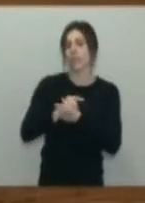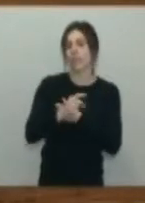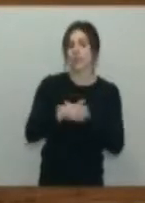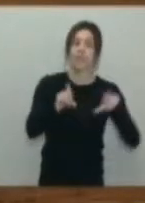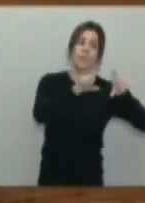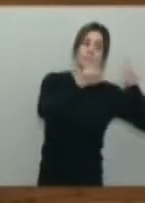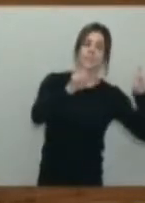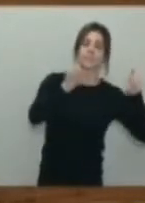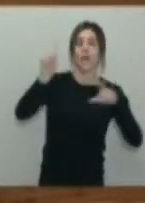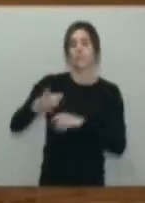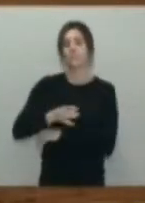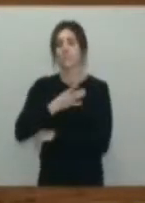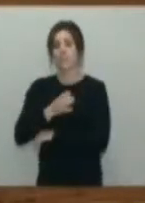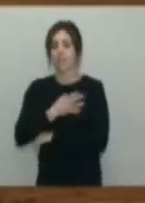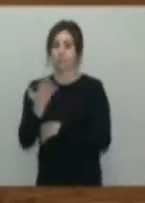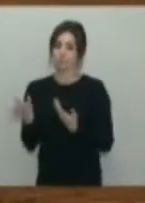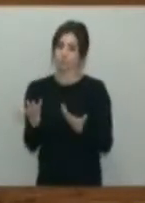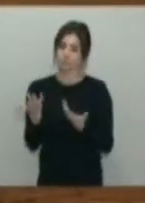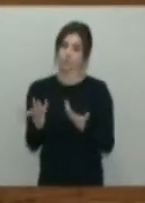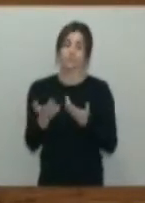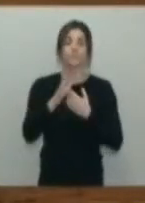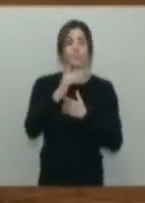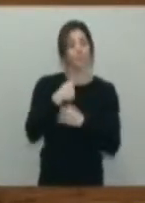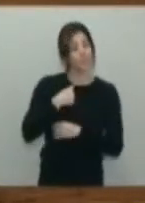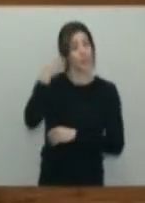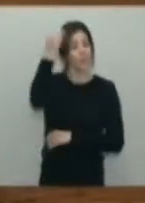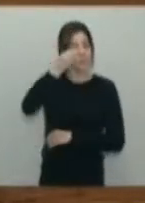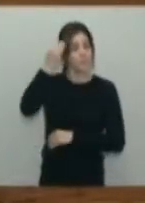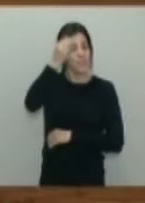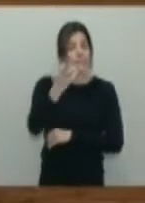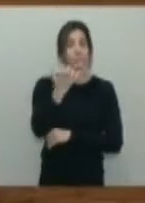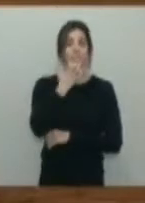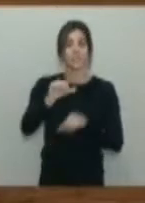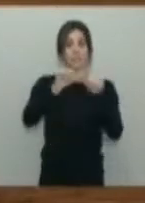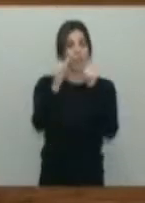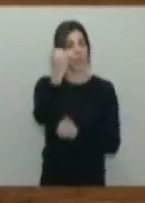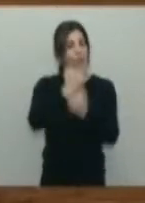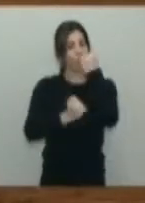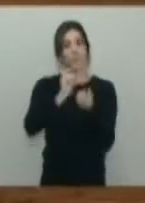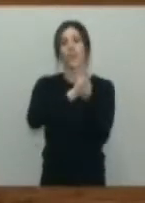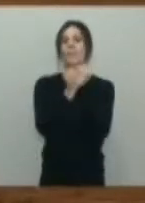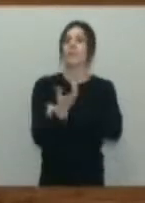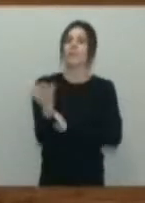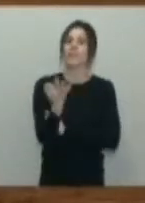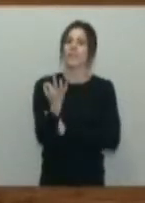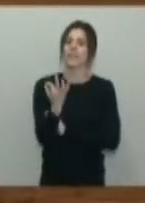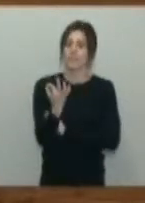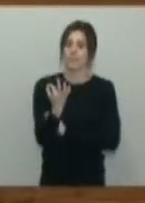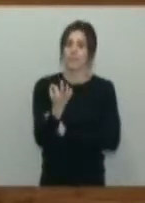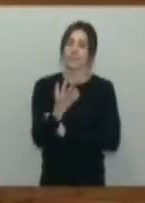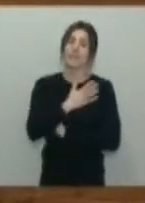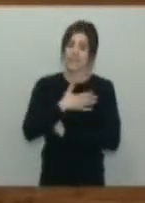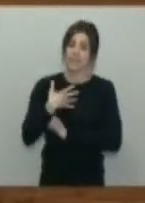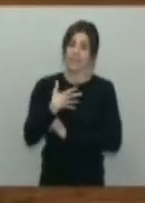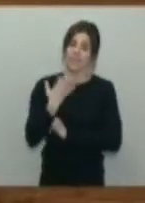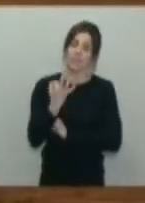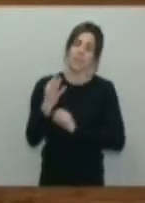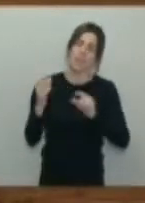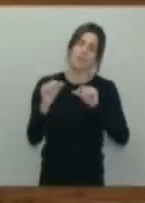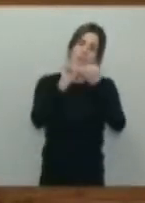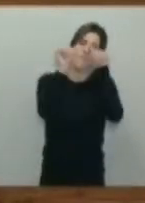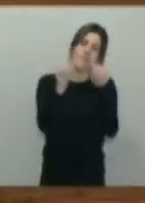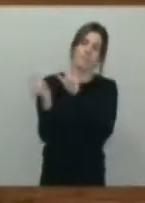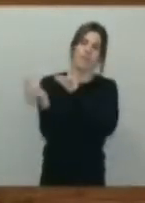a los sindicatos. Creo firmemente que para poder cambiar nuestro modelo económico debemos establecer un nuevo modelo de diálogo social mucho